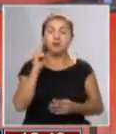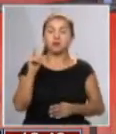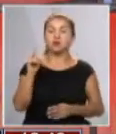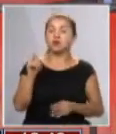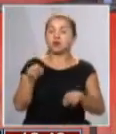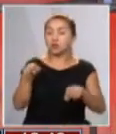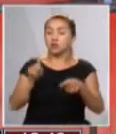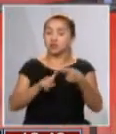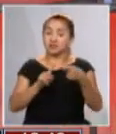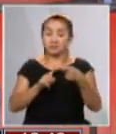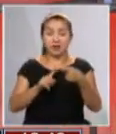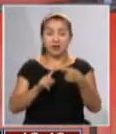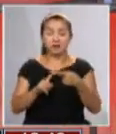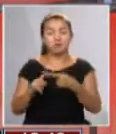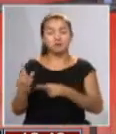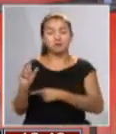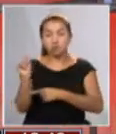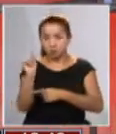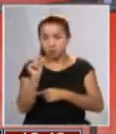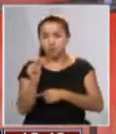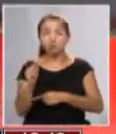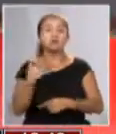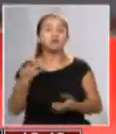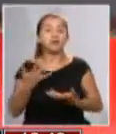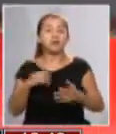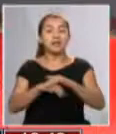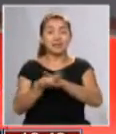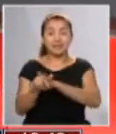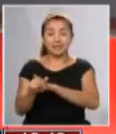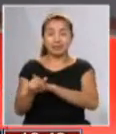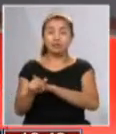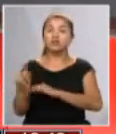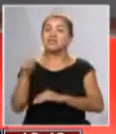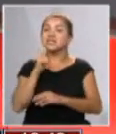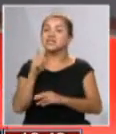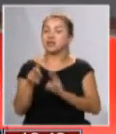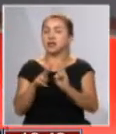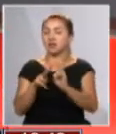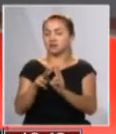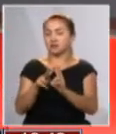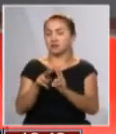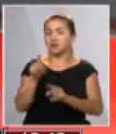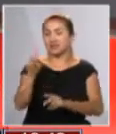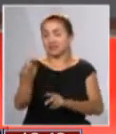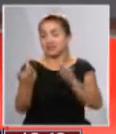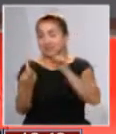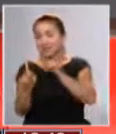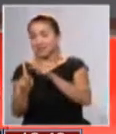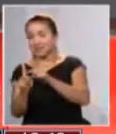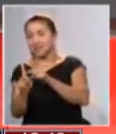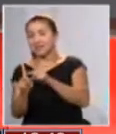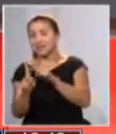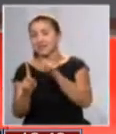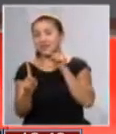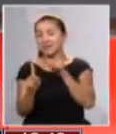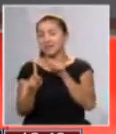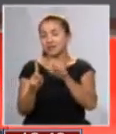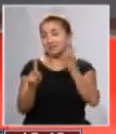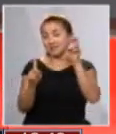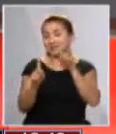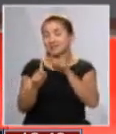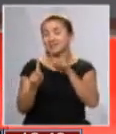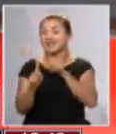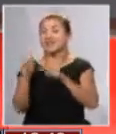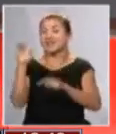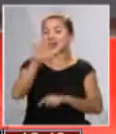de participación bastante menor. Porque el delito lo comete el que le, digamos, entre comillas, le quita